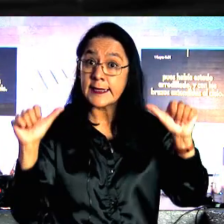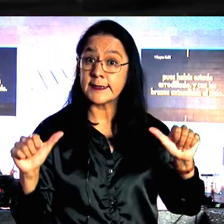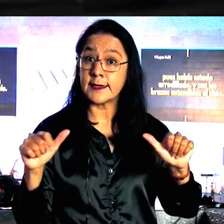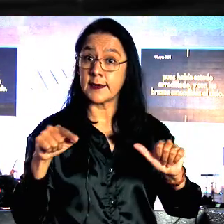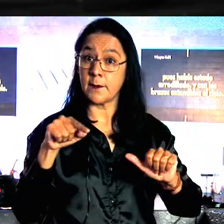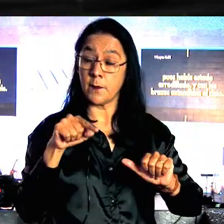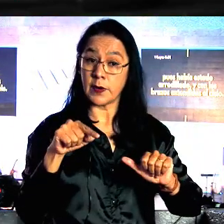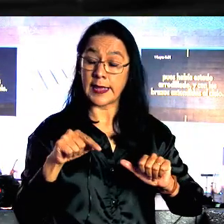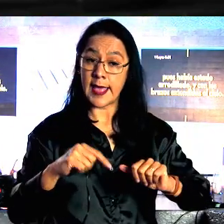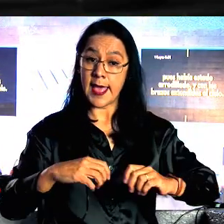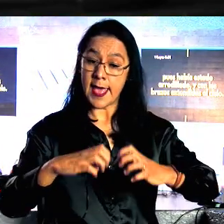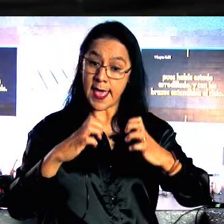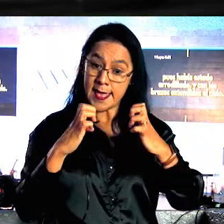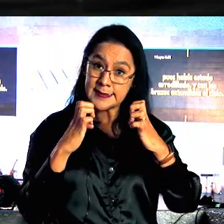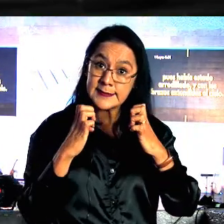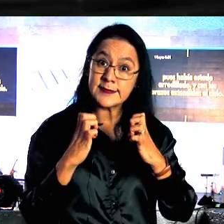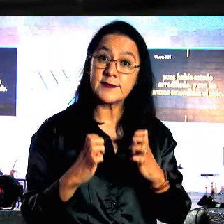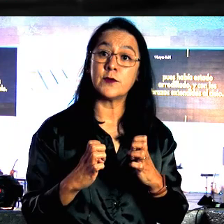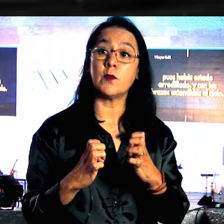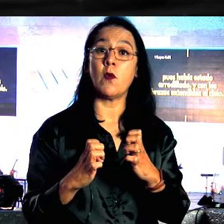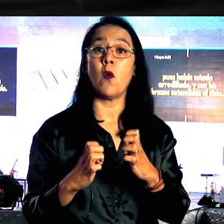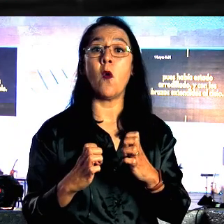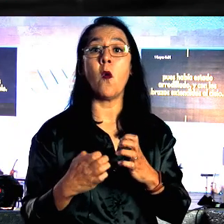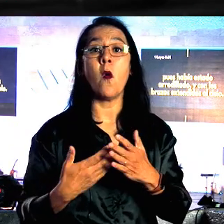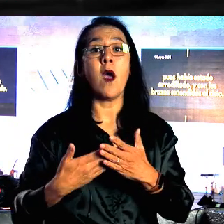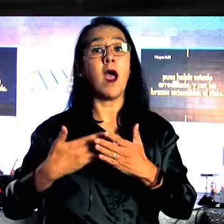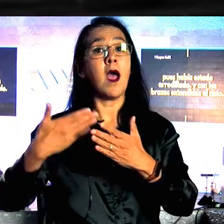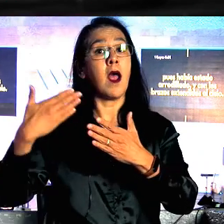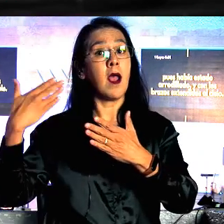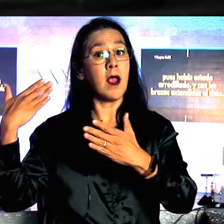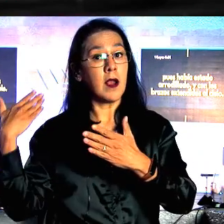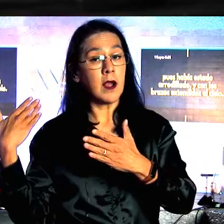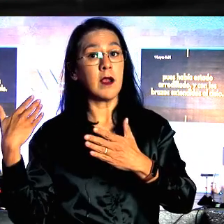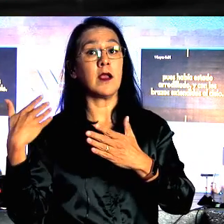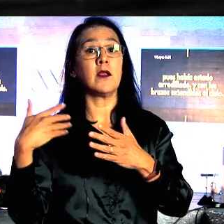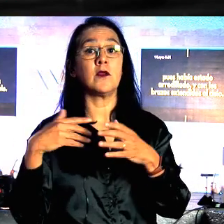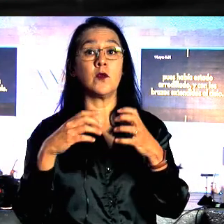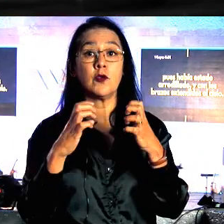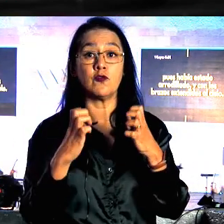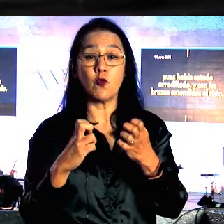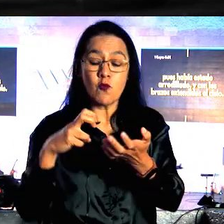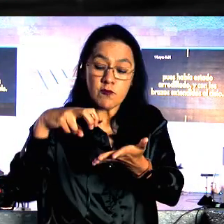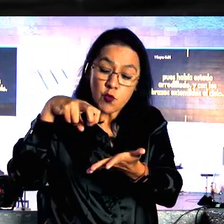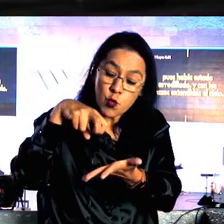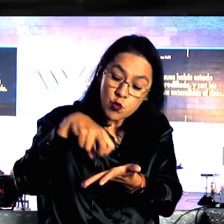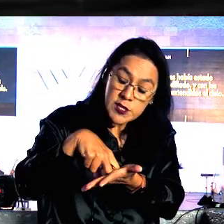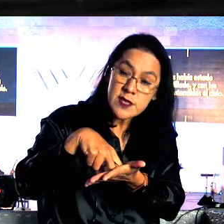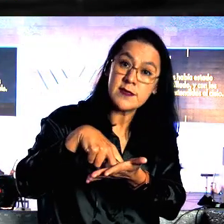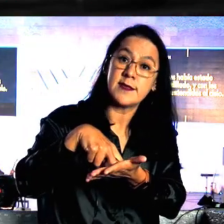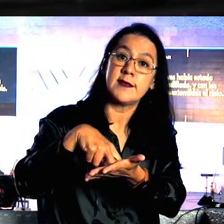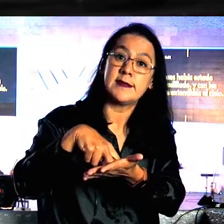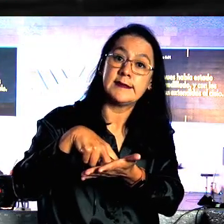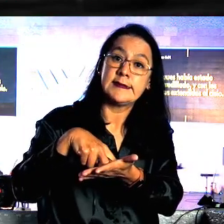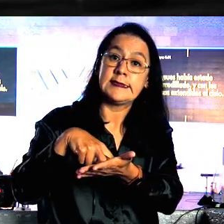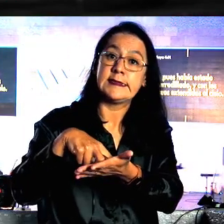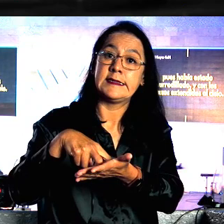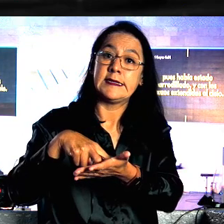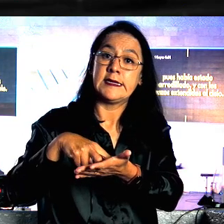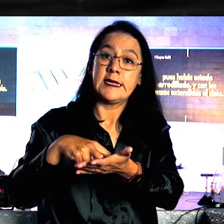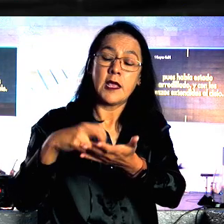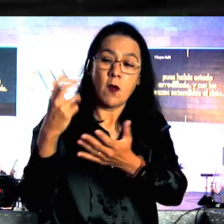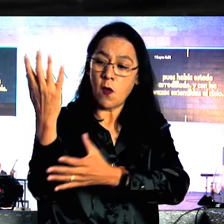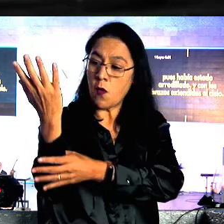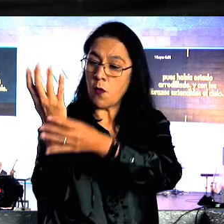estado, ¿cómo había estado? ¿Cómo había estado? Arrodillado. Y con los brazos